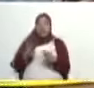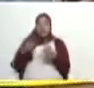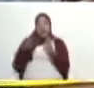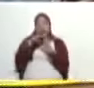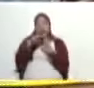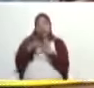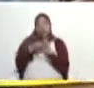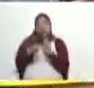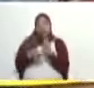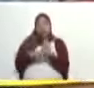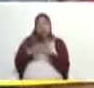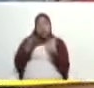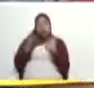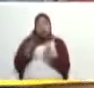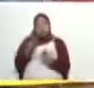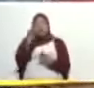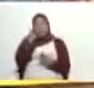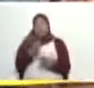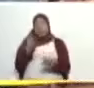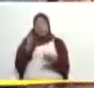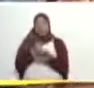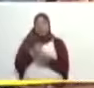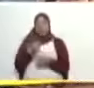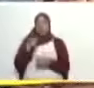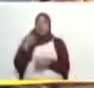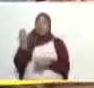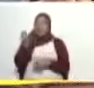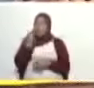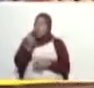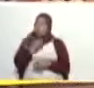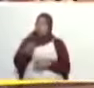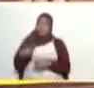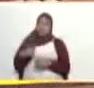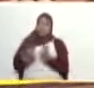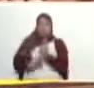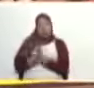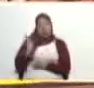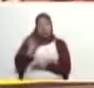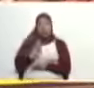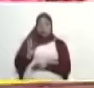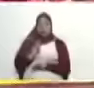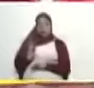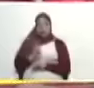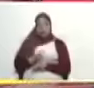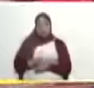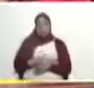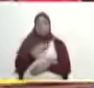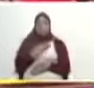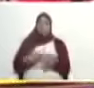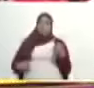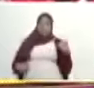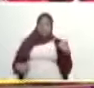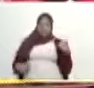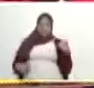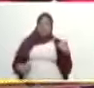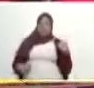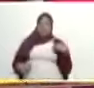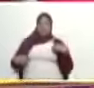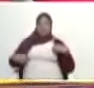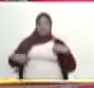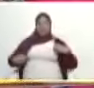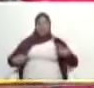instrucciones, y es algo que ha tenido mucha acogida para que nosotros avancemos. Creo, presidente, que la construcción de ese nuevo